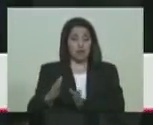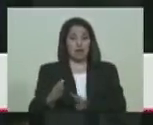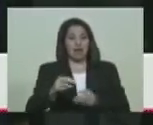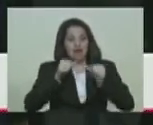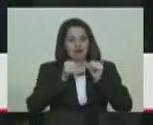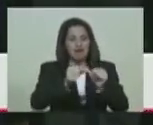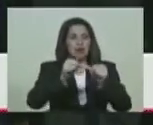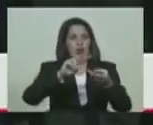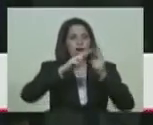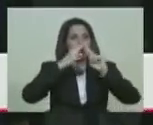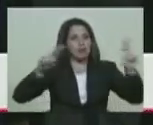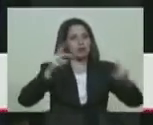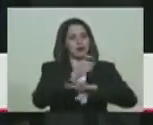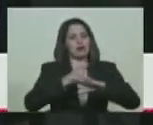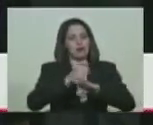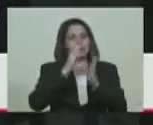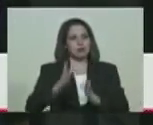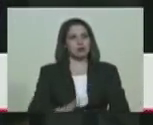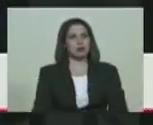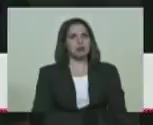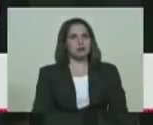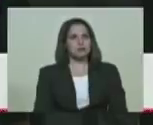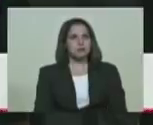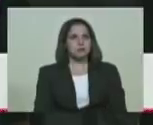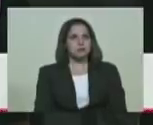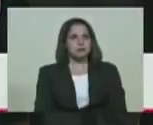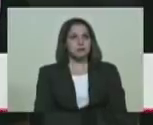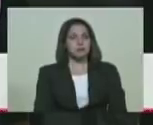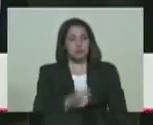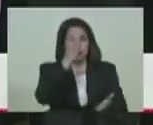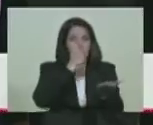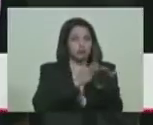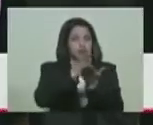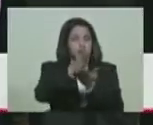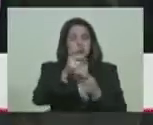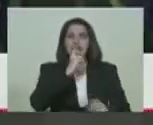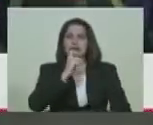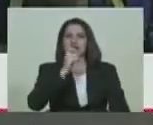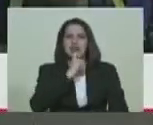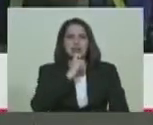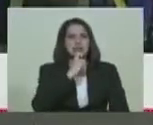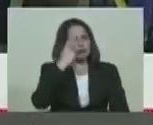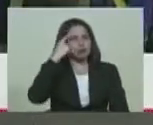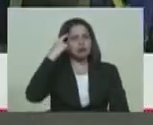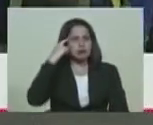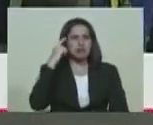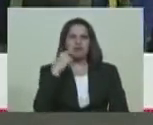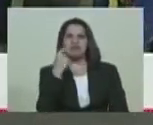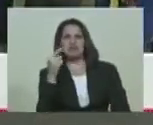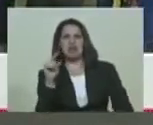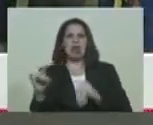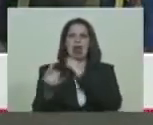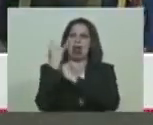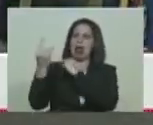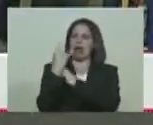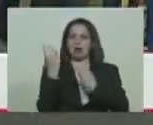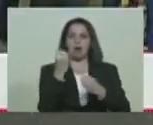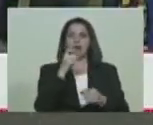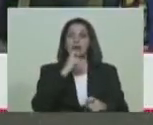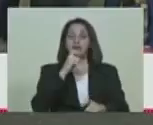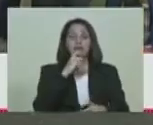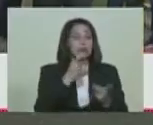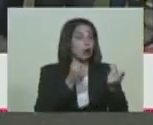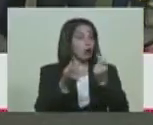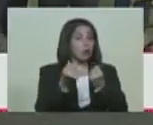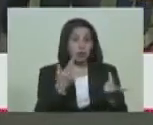la paz, a consolidar el camino difícil, porque no voy a engañar a nadie, difícil de la recuperación económica, pero